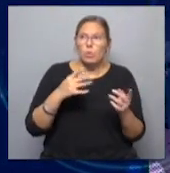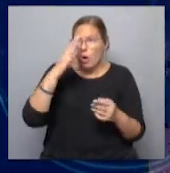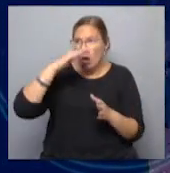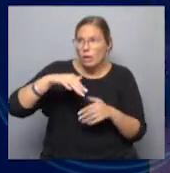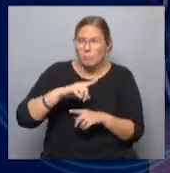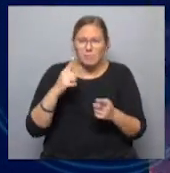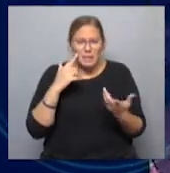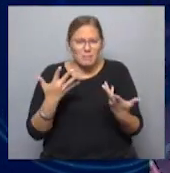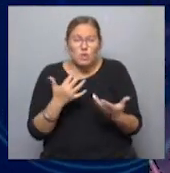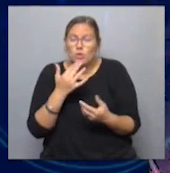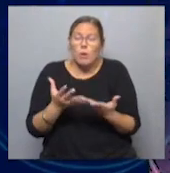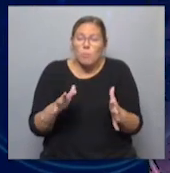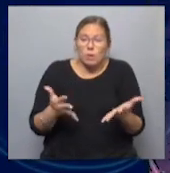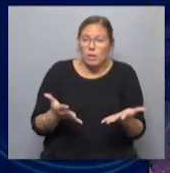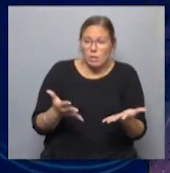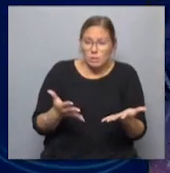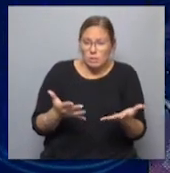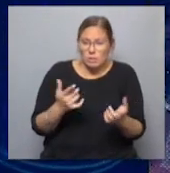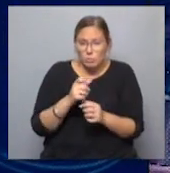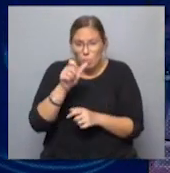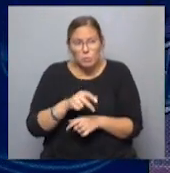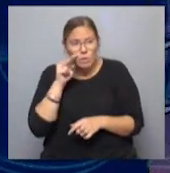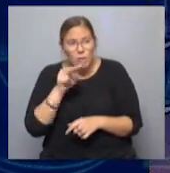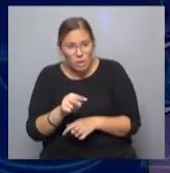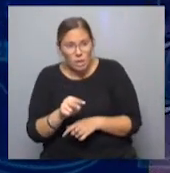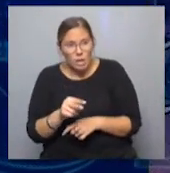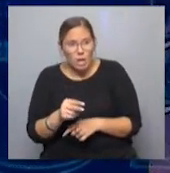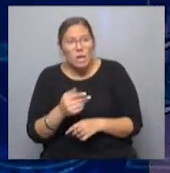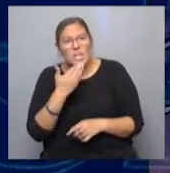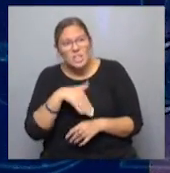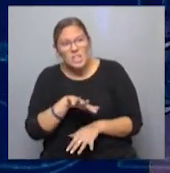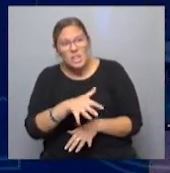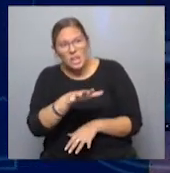Es más, no sabemos qué es. Si alguien que vaya a verlo lo entiende, que nos avise.